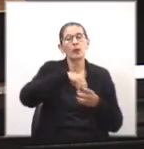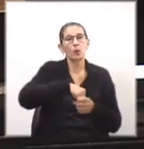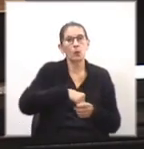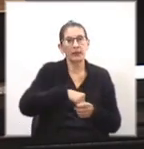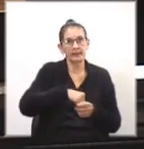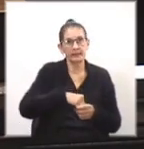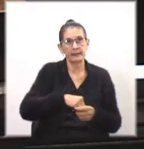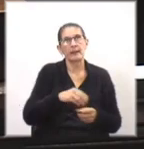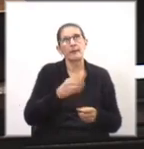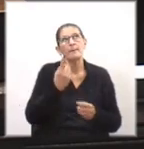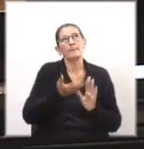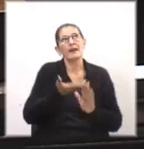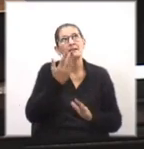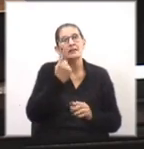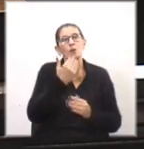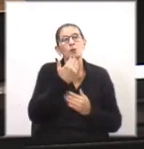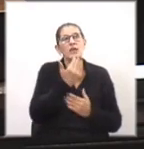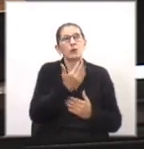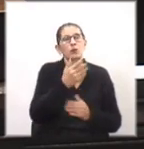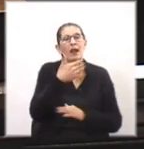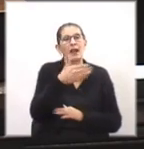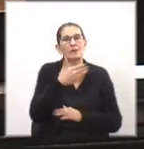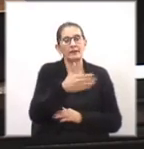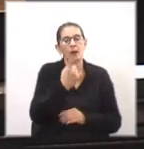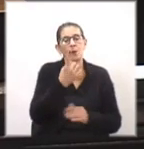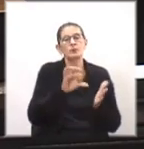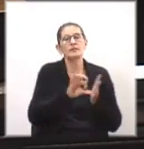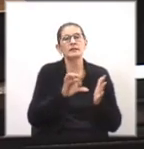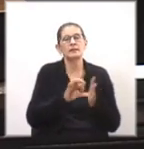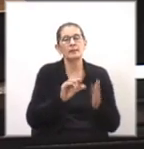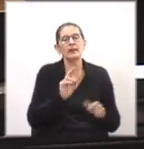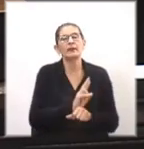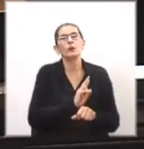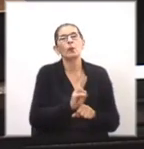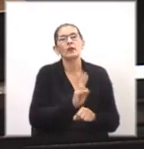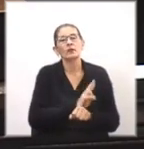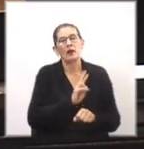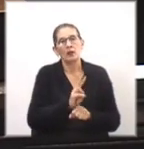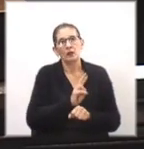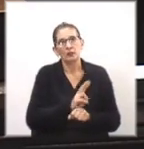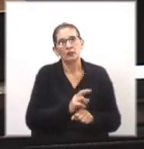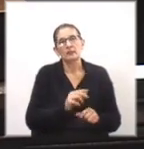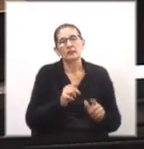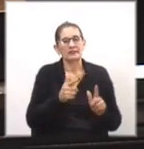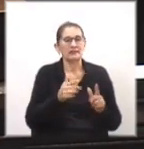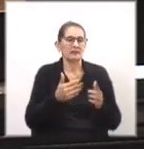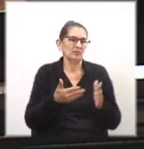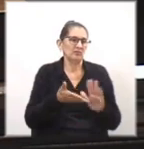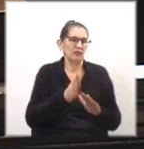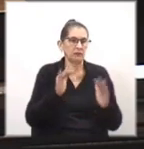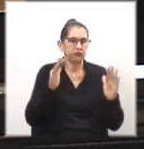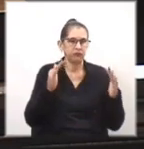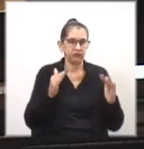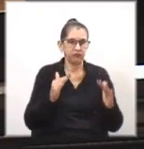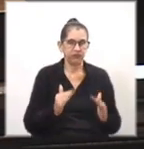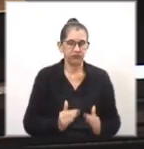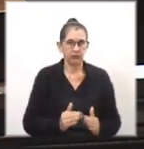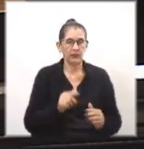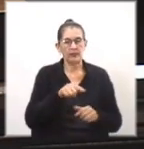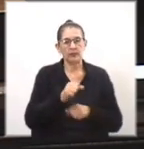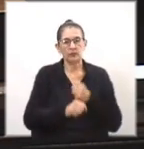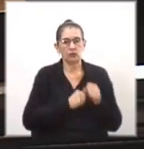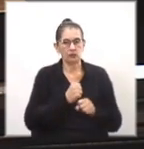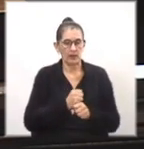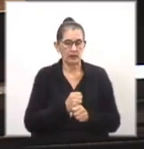a la bandera en relación a un sistema de cuidados que se ha ido desmantelando a lo largo de estos